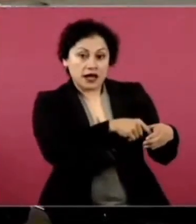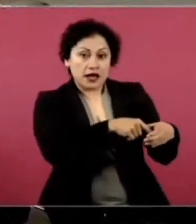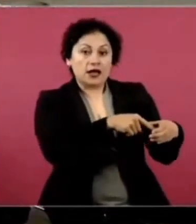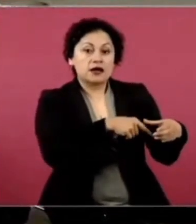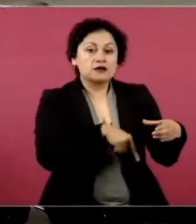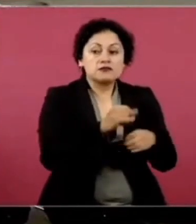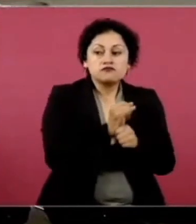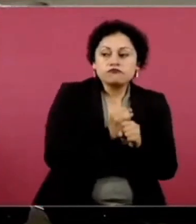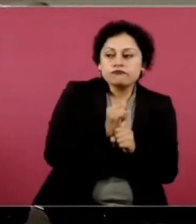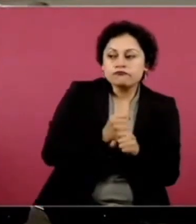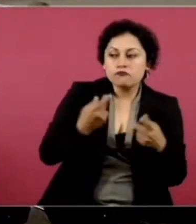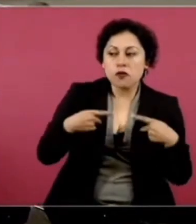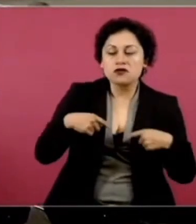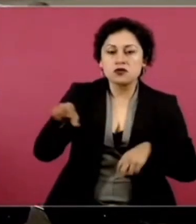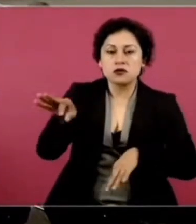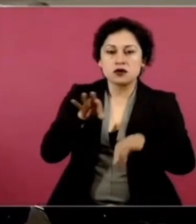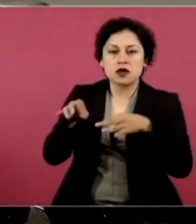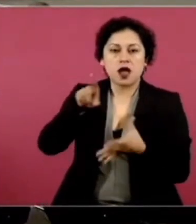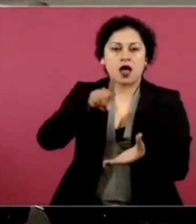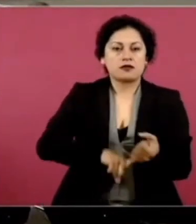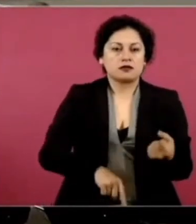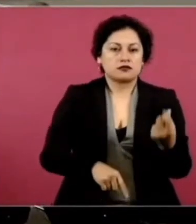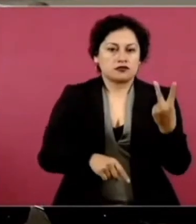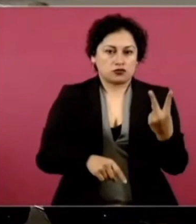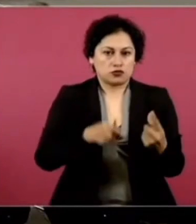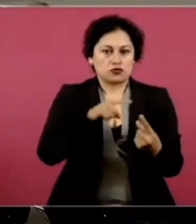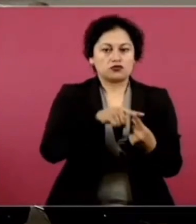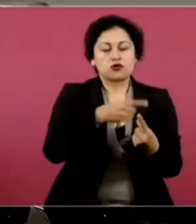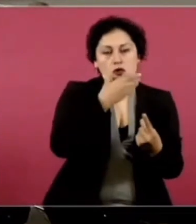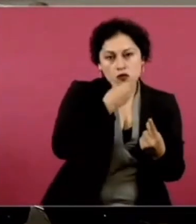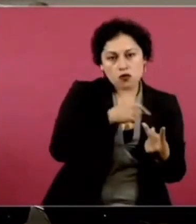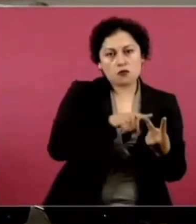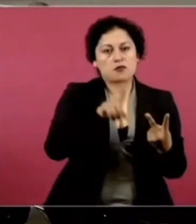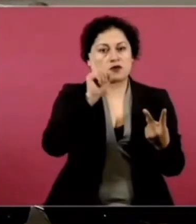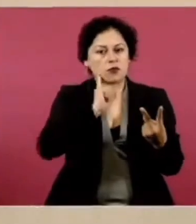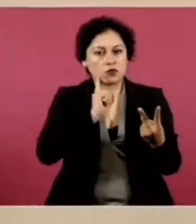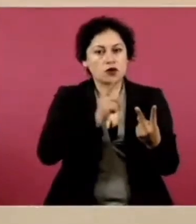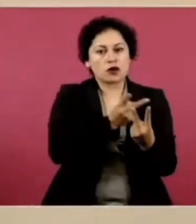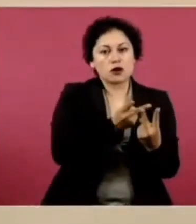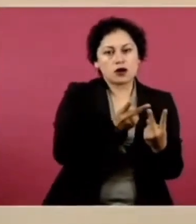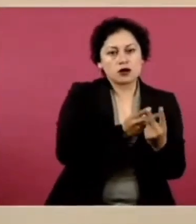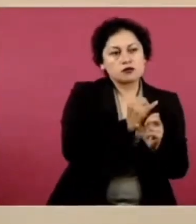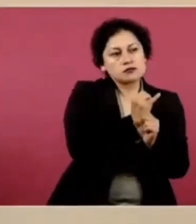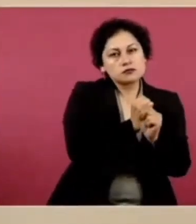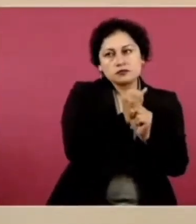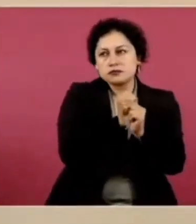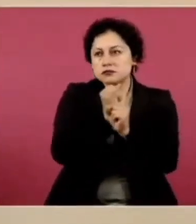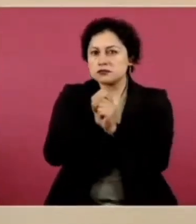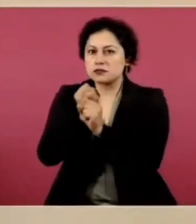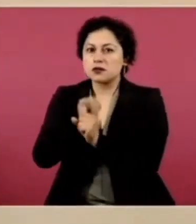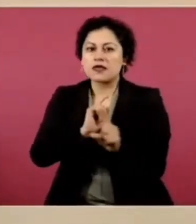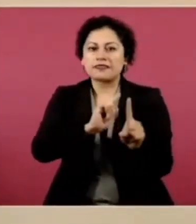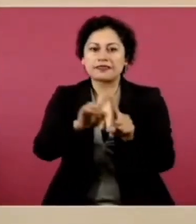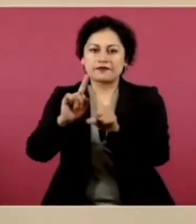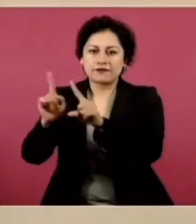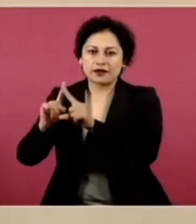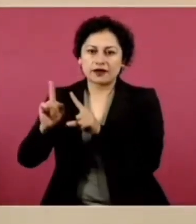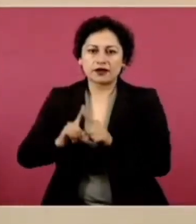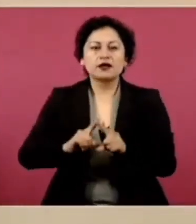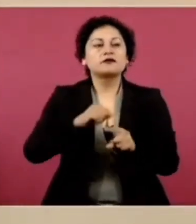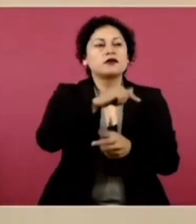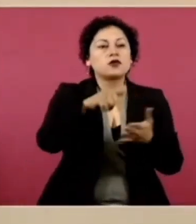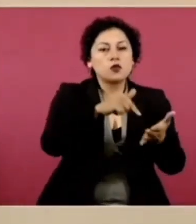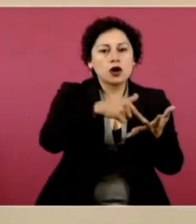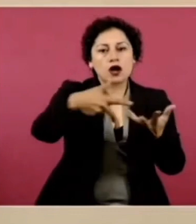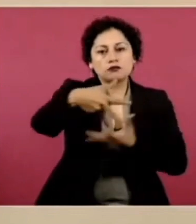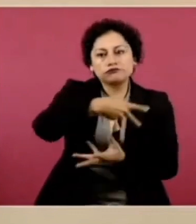integra por 2 personas, generalmente un hombre y una mujer, que trabajan en el monitoreo de las casas de cambio o de varias casas de